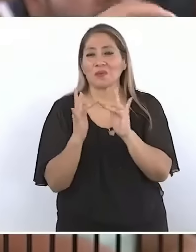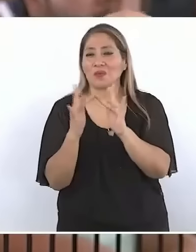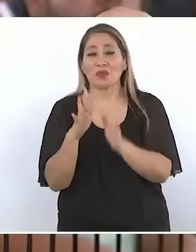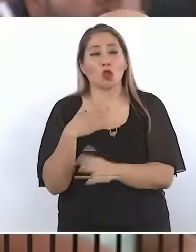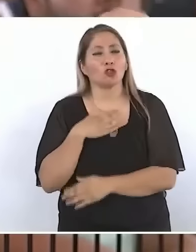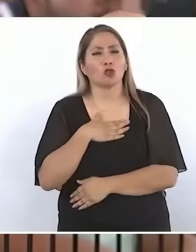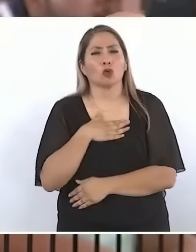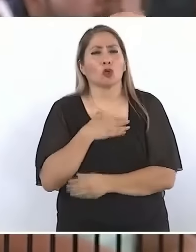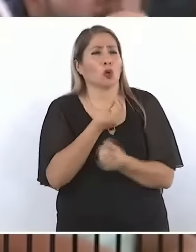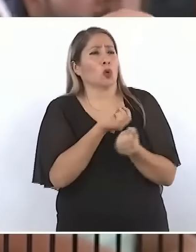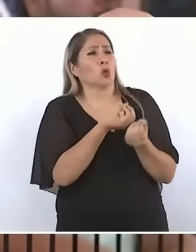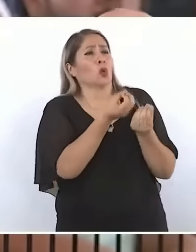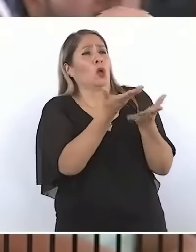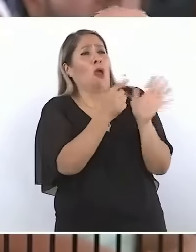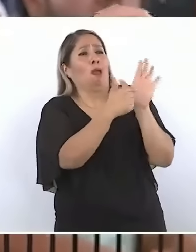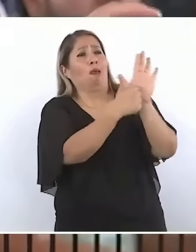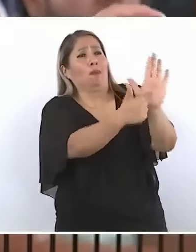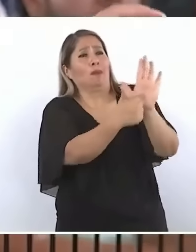enseñarle la foto.